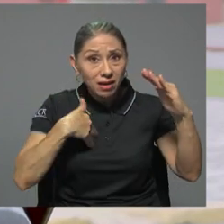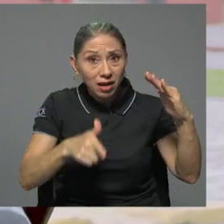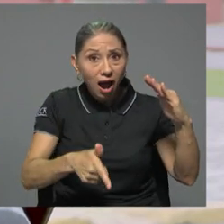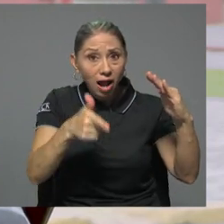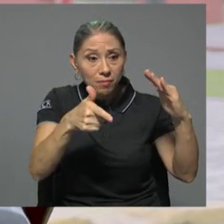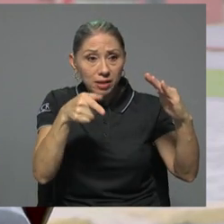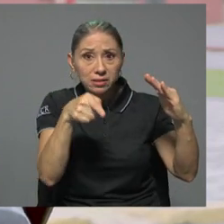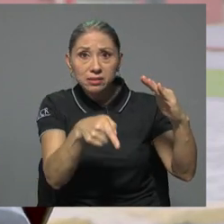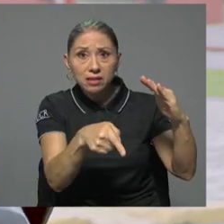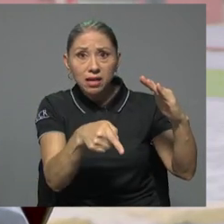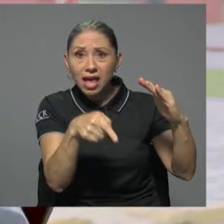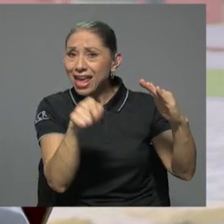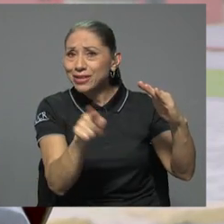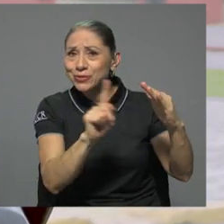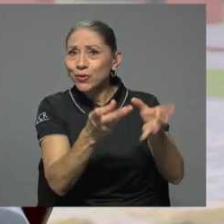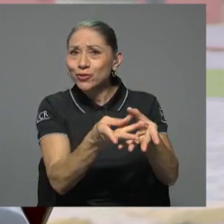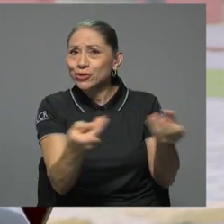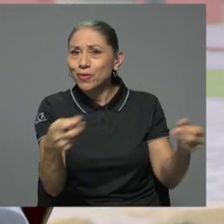problema